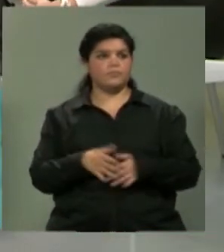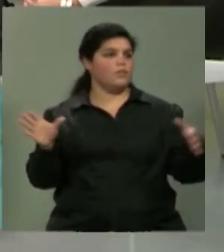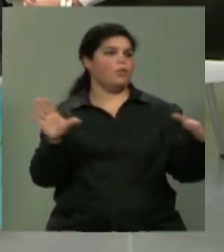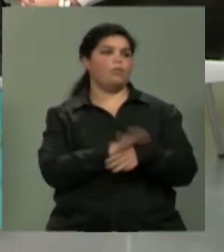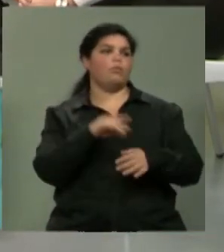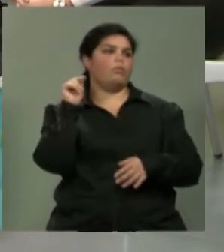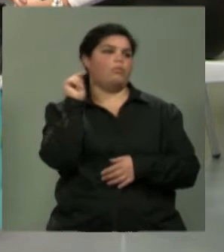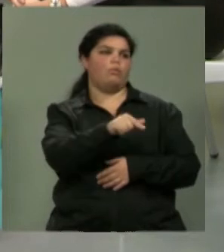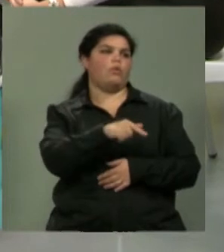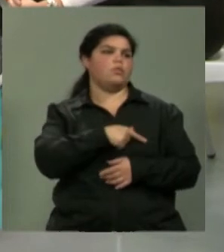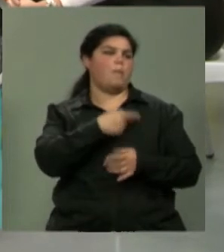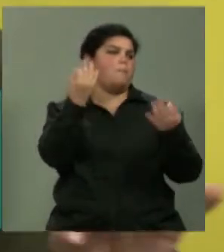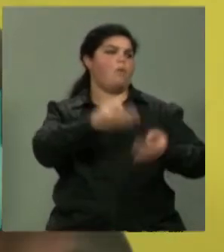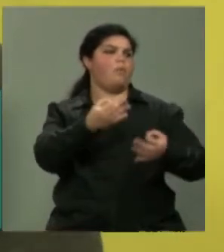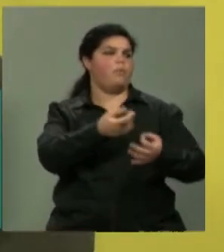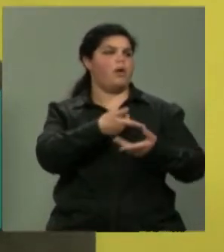programa. Mira,